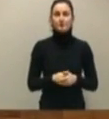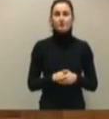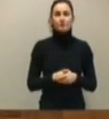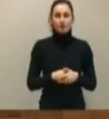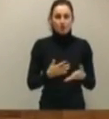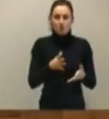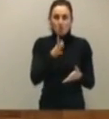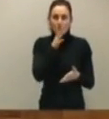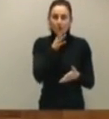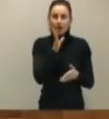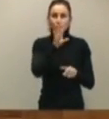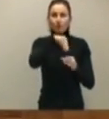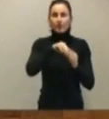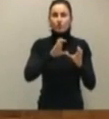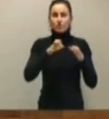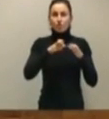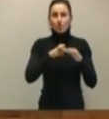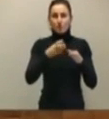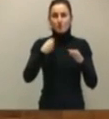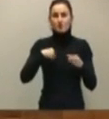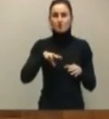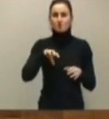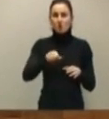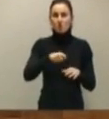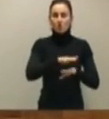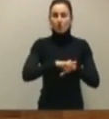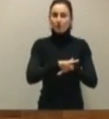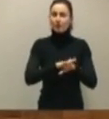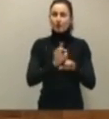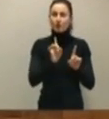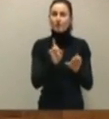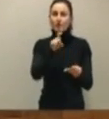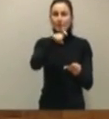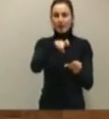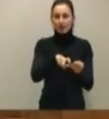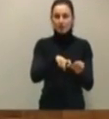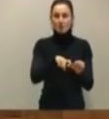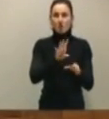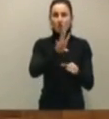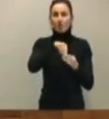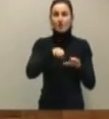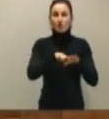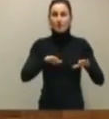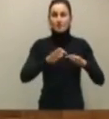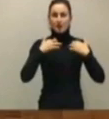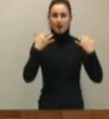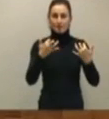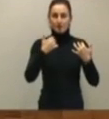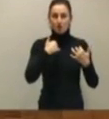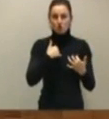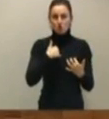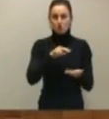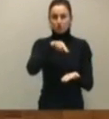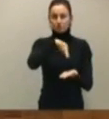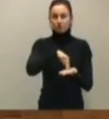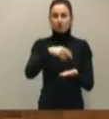No porque forme parte del Gobierno, porque no formo parte del Gobierno, pero sí formo parte de la mesa de la Cámara. Y creo que soy el único miembro de